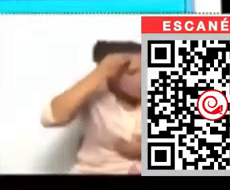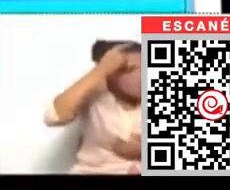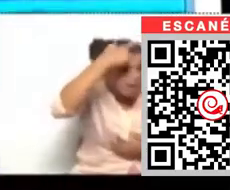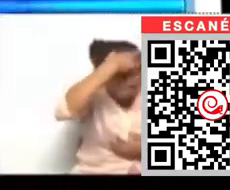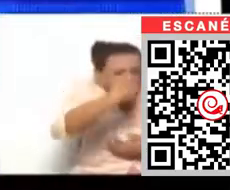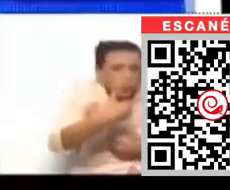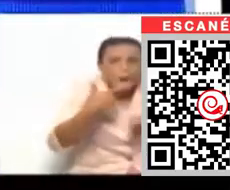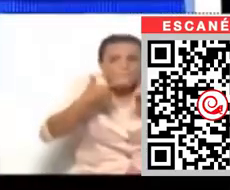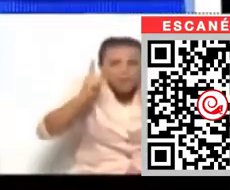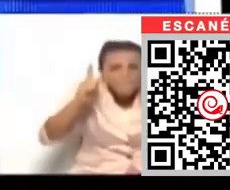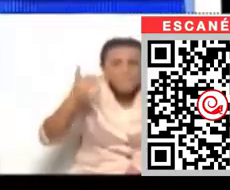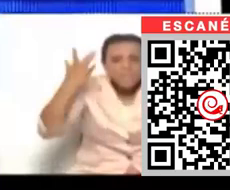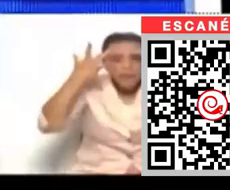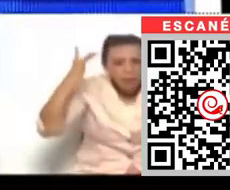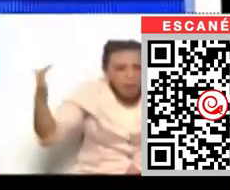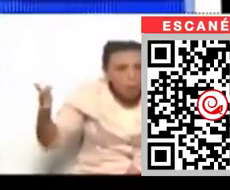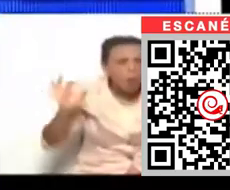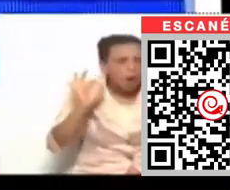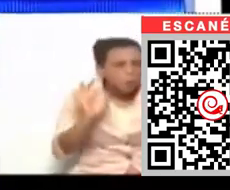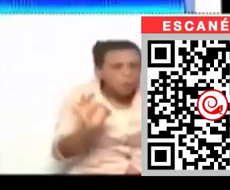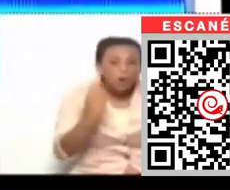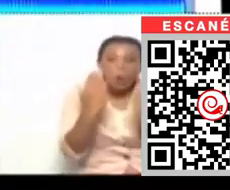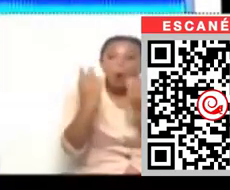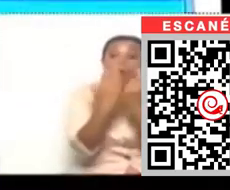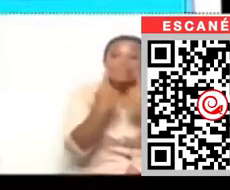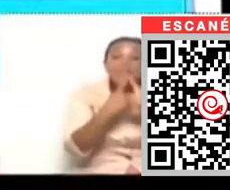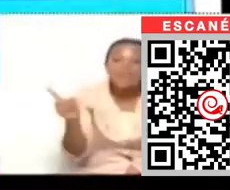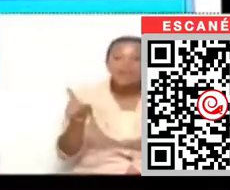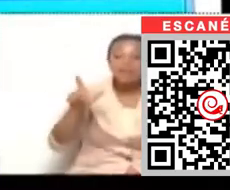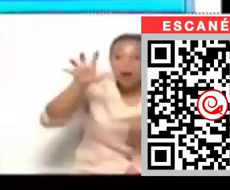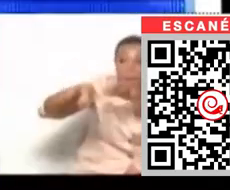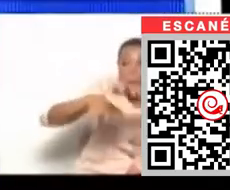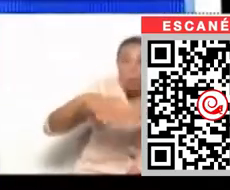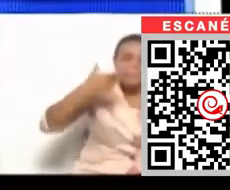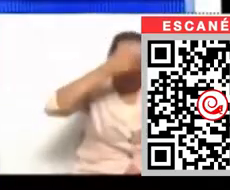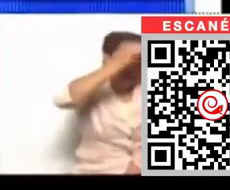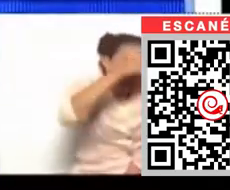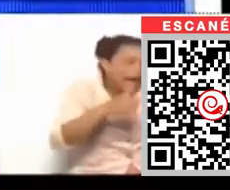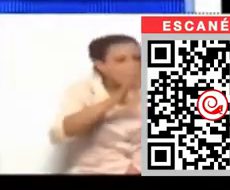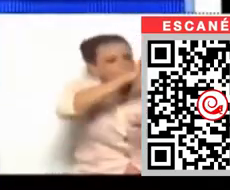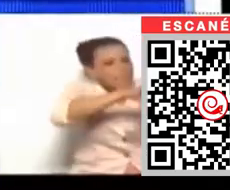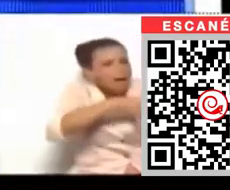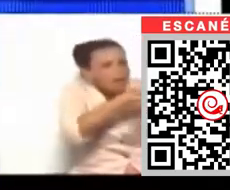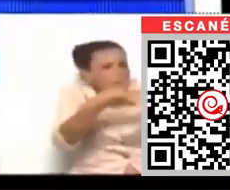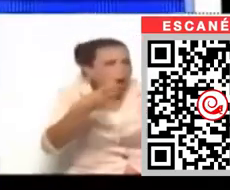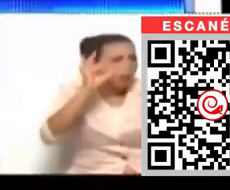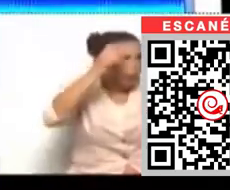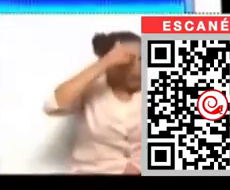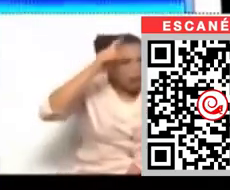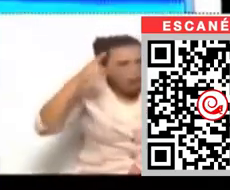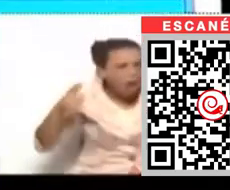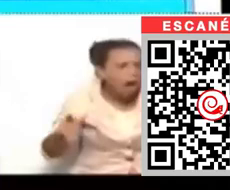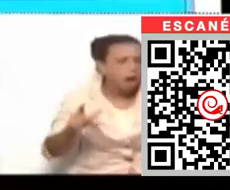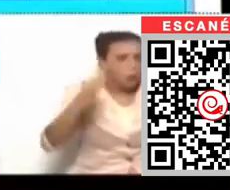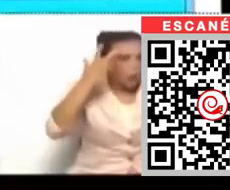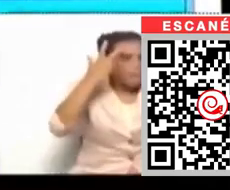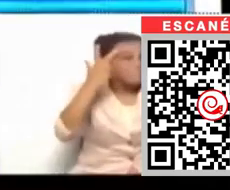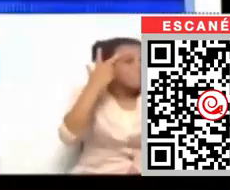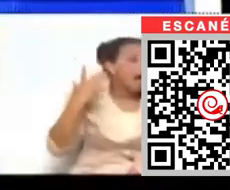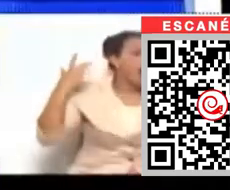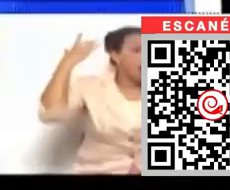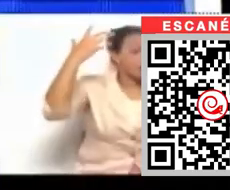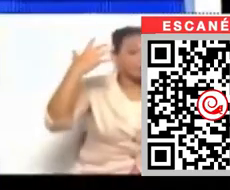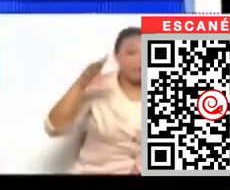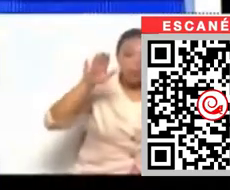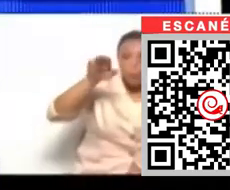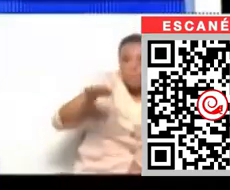es el lóbulo de la generación del arte, de la generación de las acciones más elevadas y que